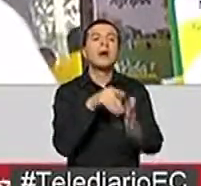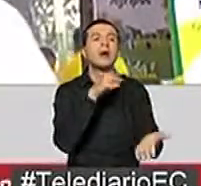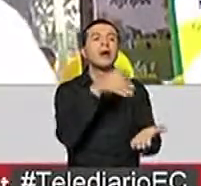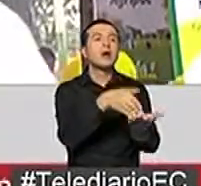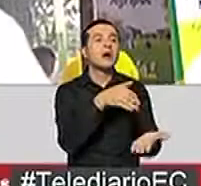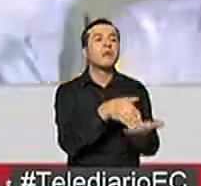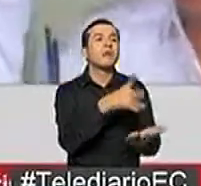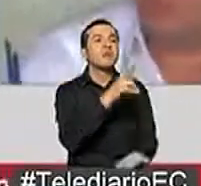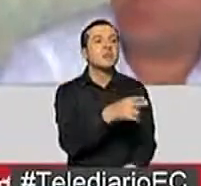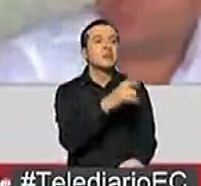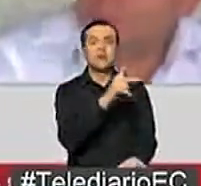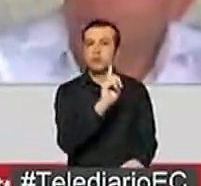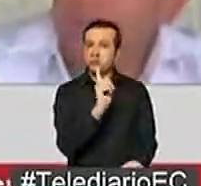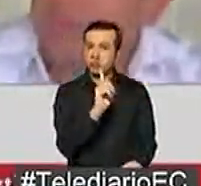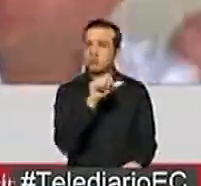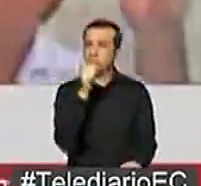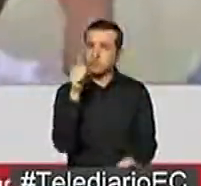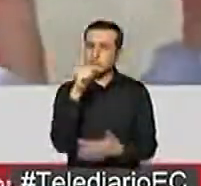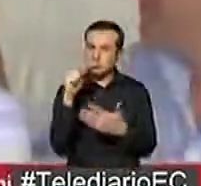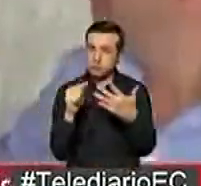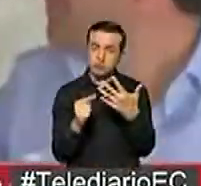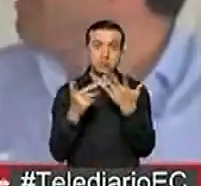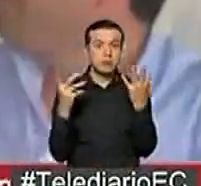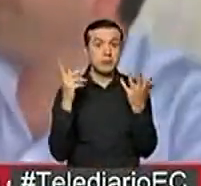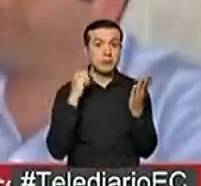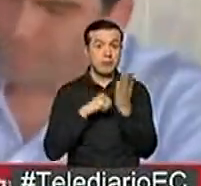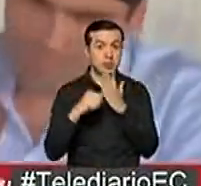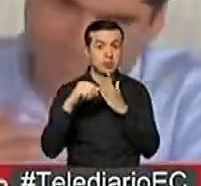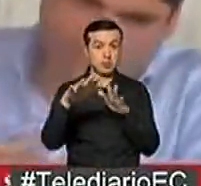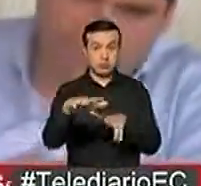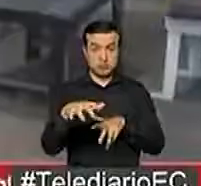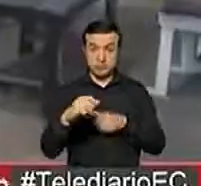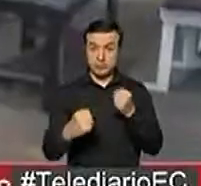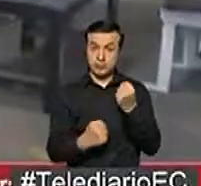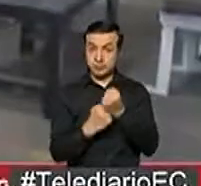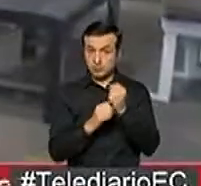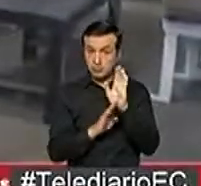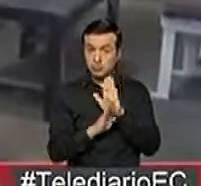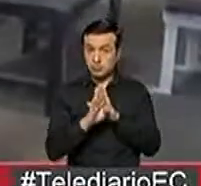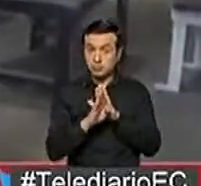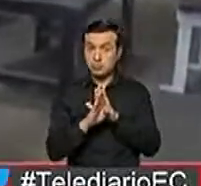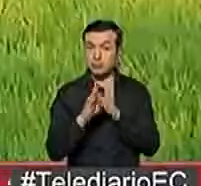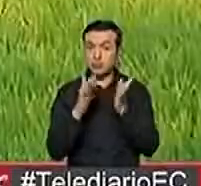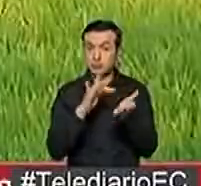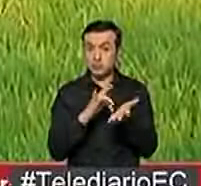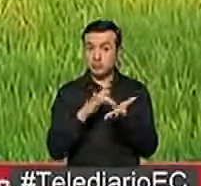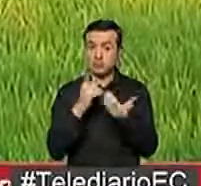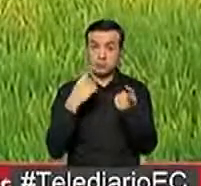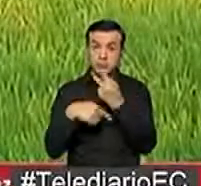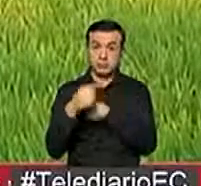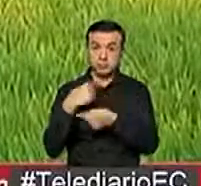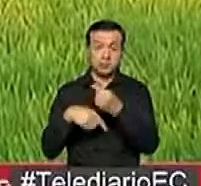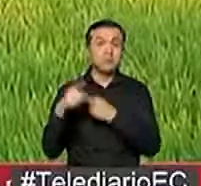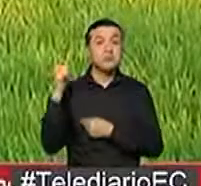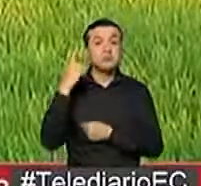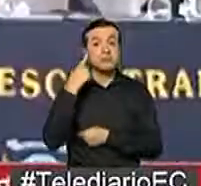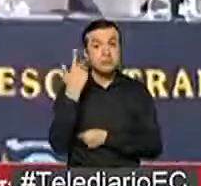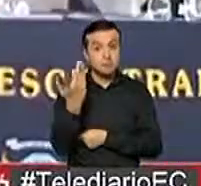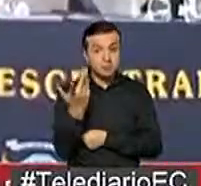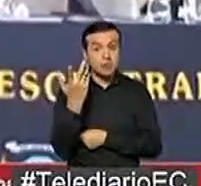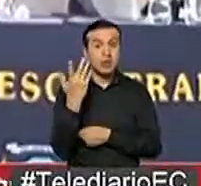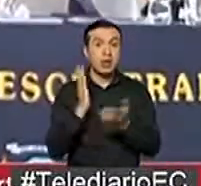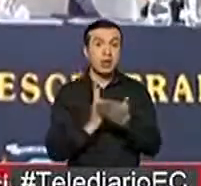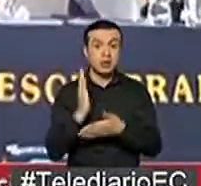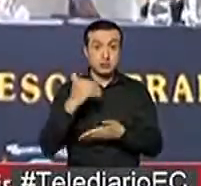a un tipo de banco. El ministro de Agricultura aseguró que para alcanzar la competitividad en la comercialización de arroz es necesario democratizar